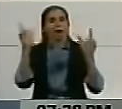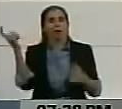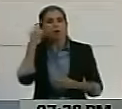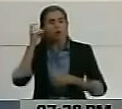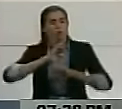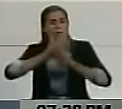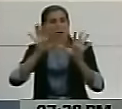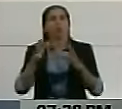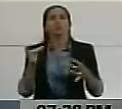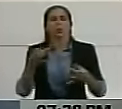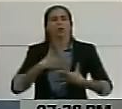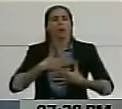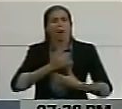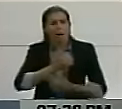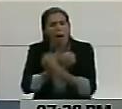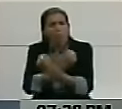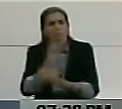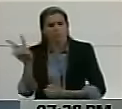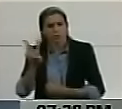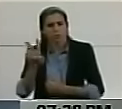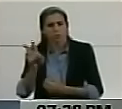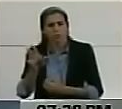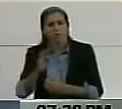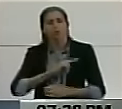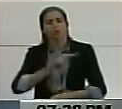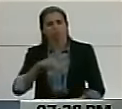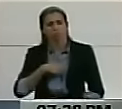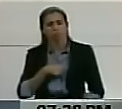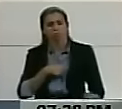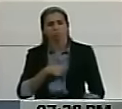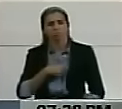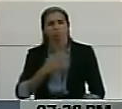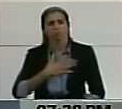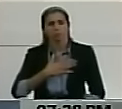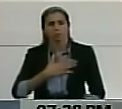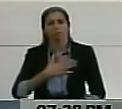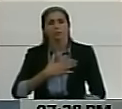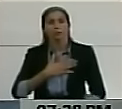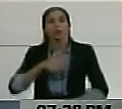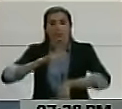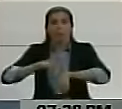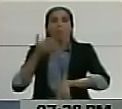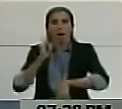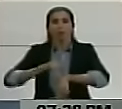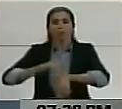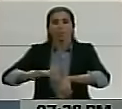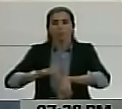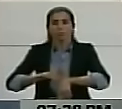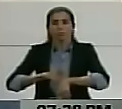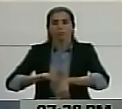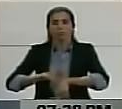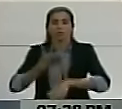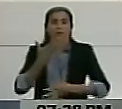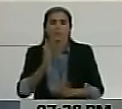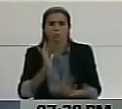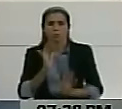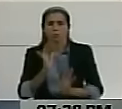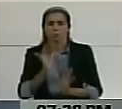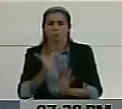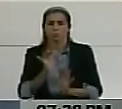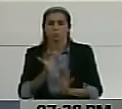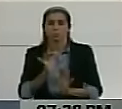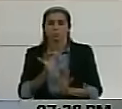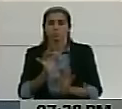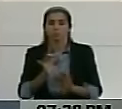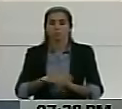que les duele el país, nosotros estamos a tiempo de que si está